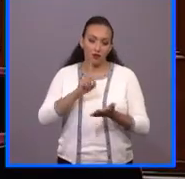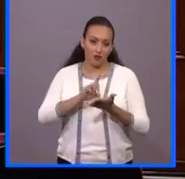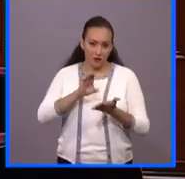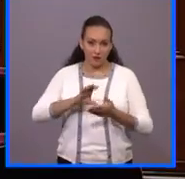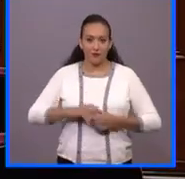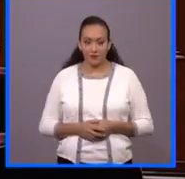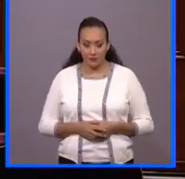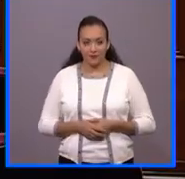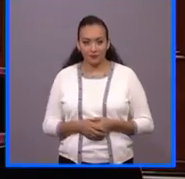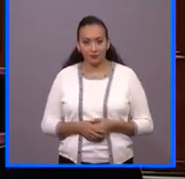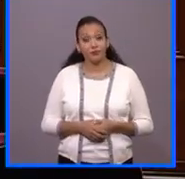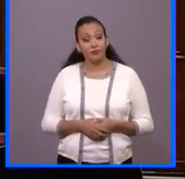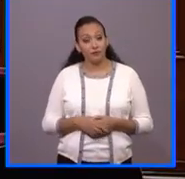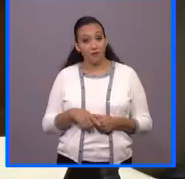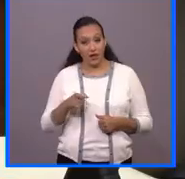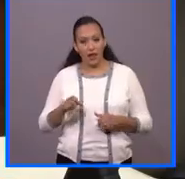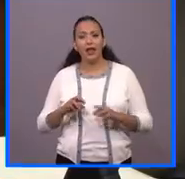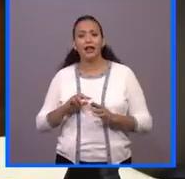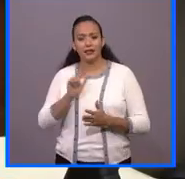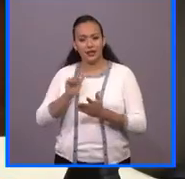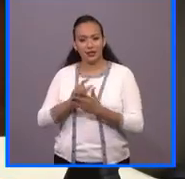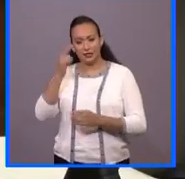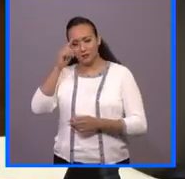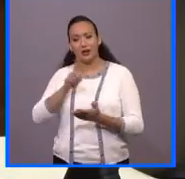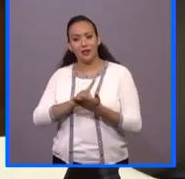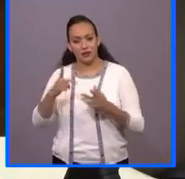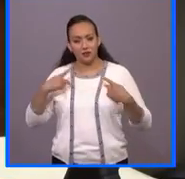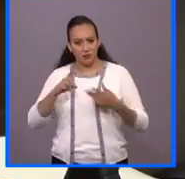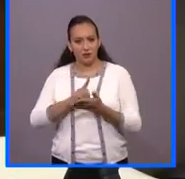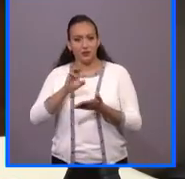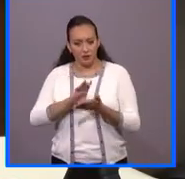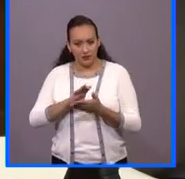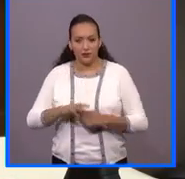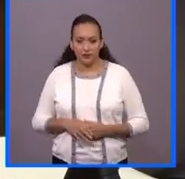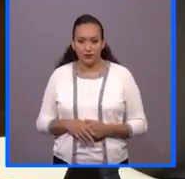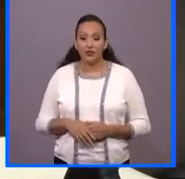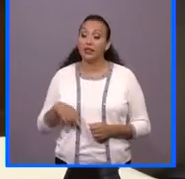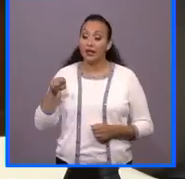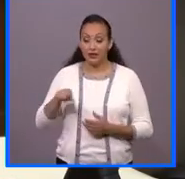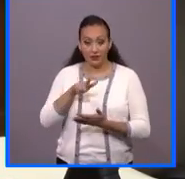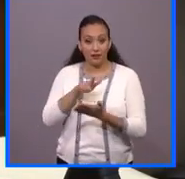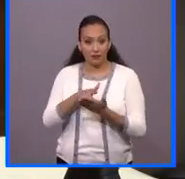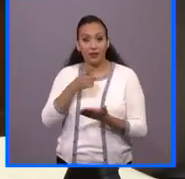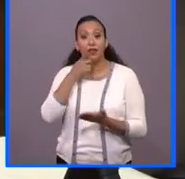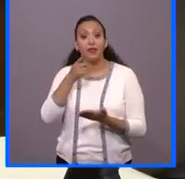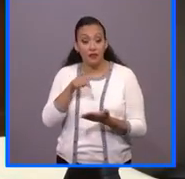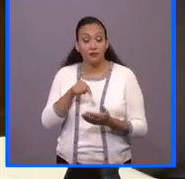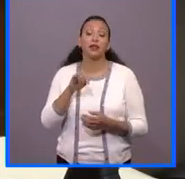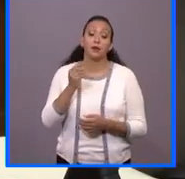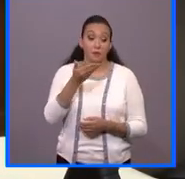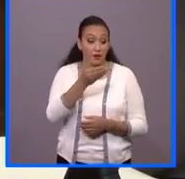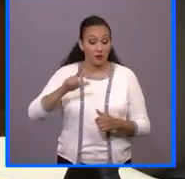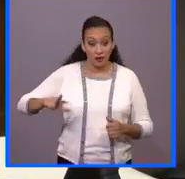el sustento de la Convención para los Derechos de las Personas con Discapacidad, la que exigió a los